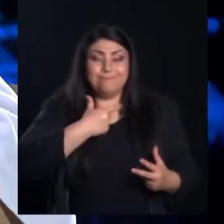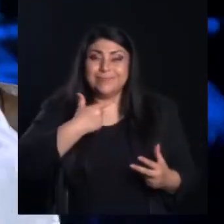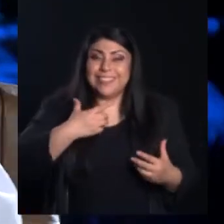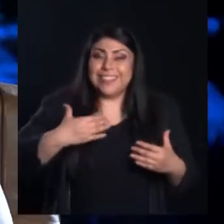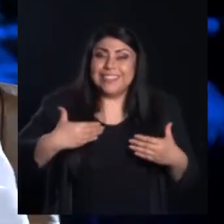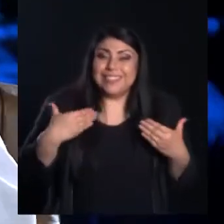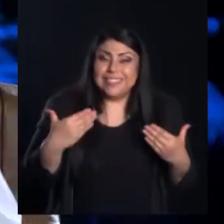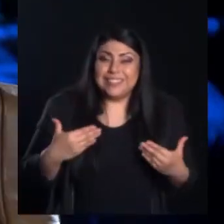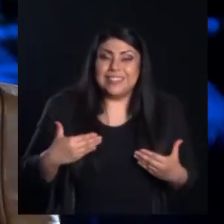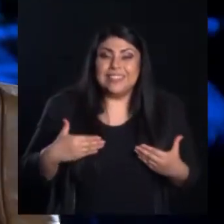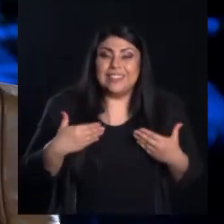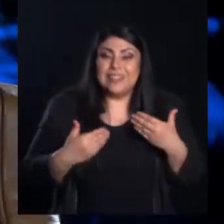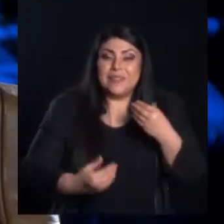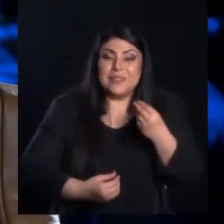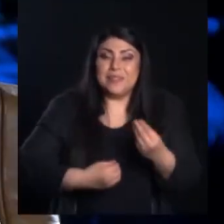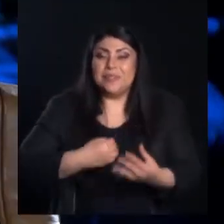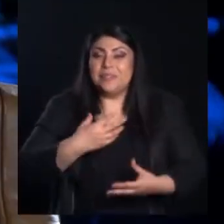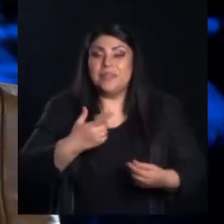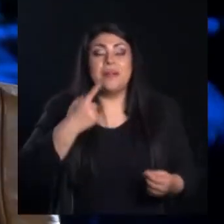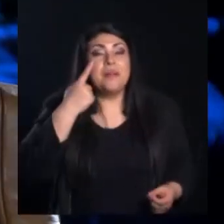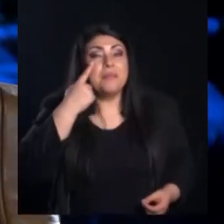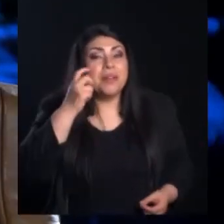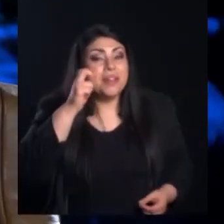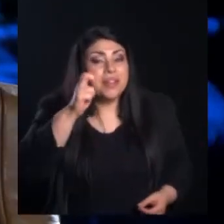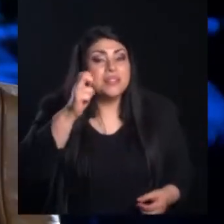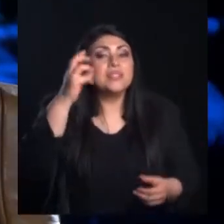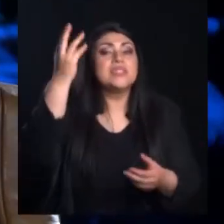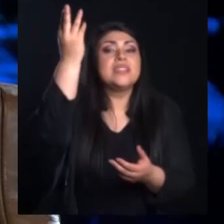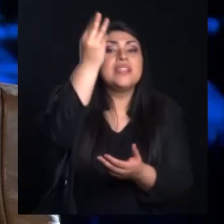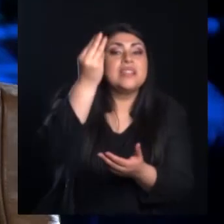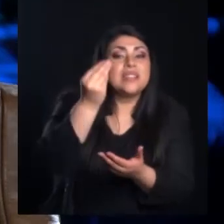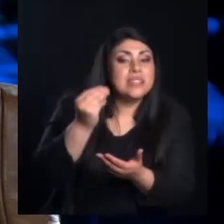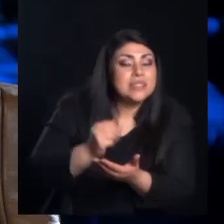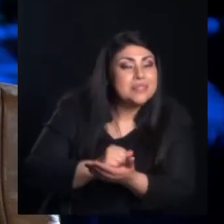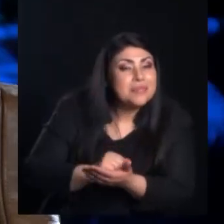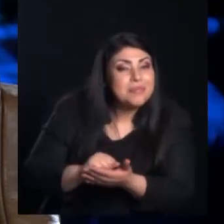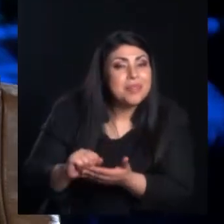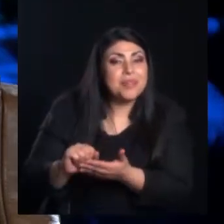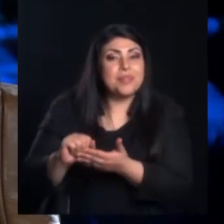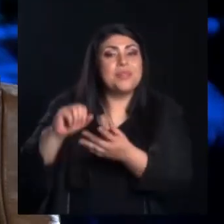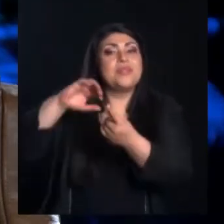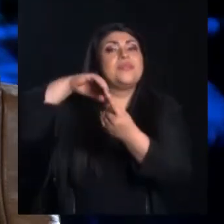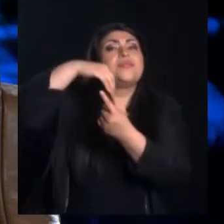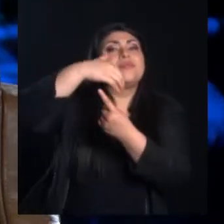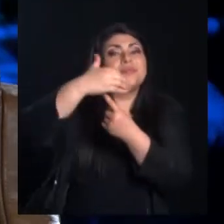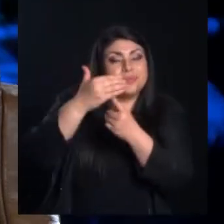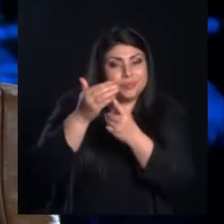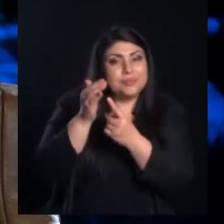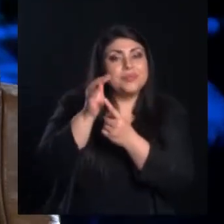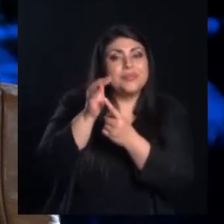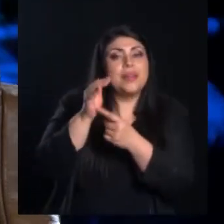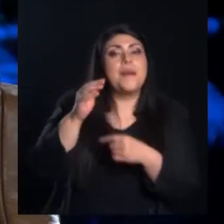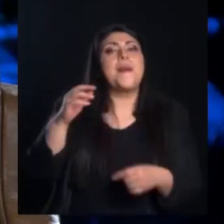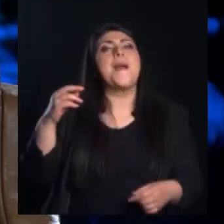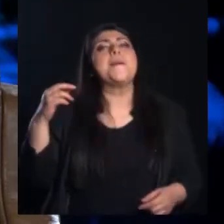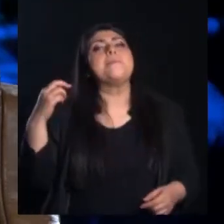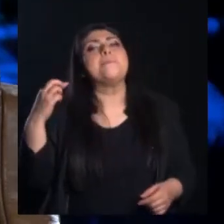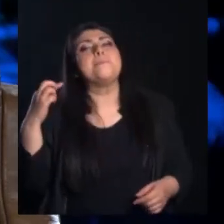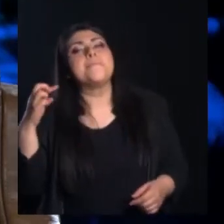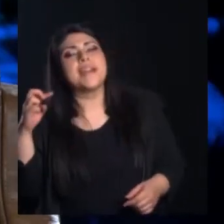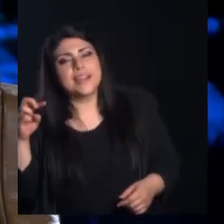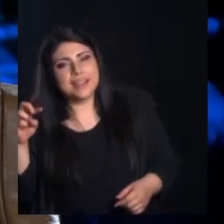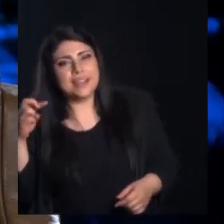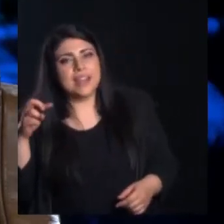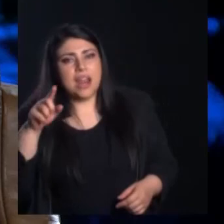que está brotando adentro de ti quiero decirte algo es el espíritu santo viniendo sobre ti para número 1 a firmar